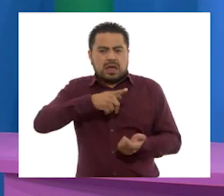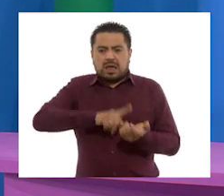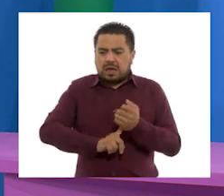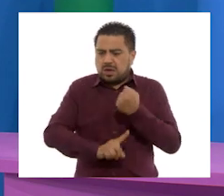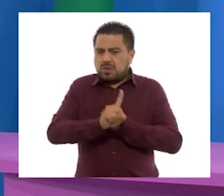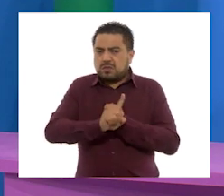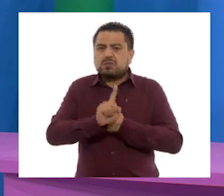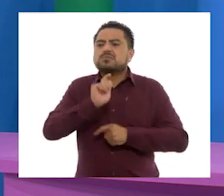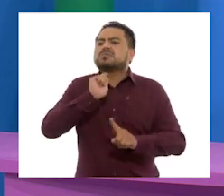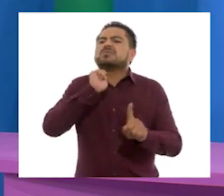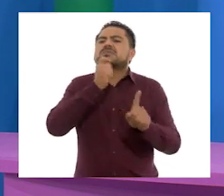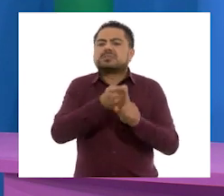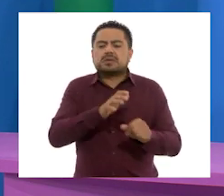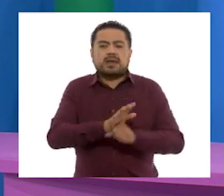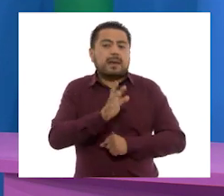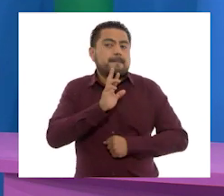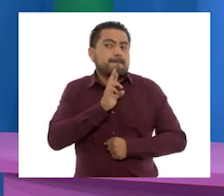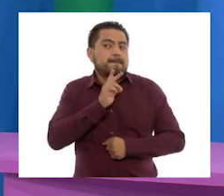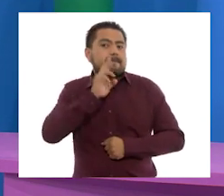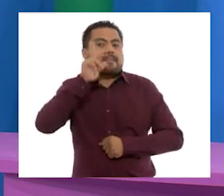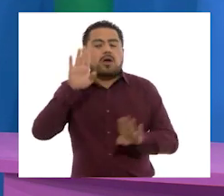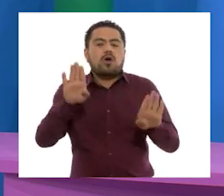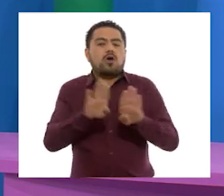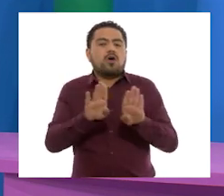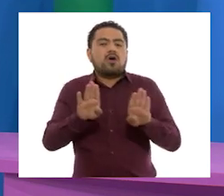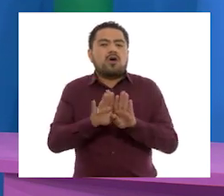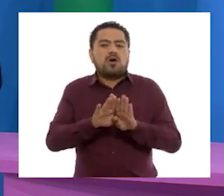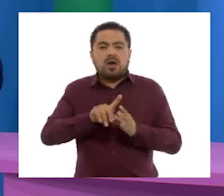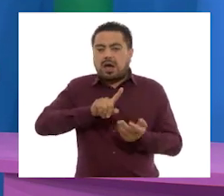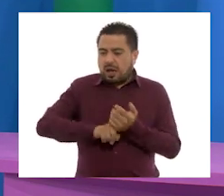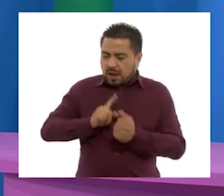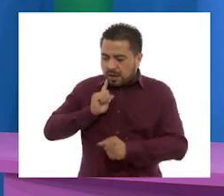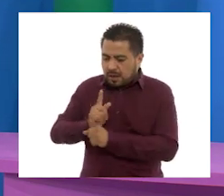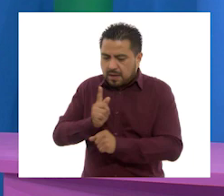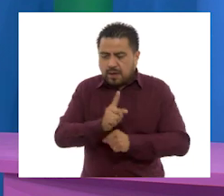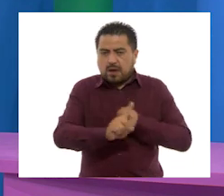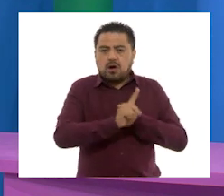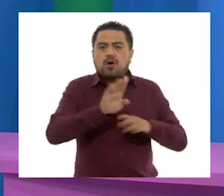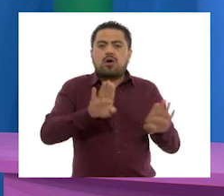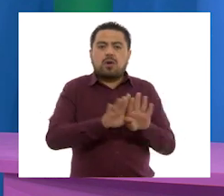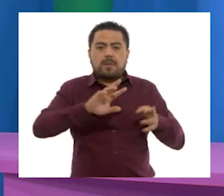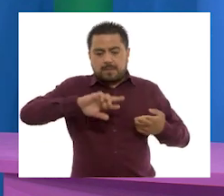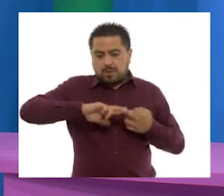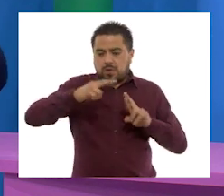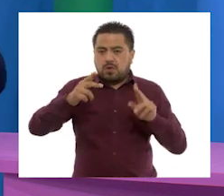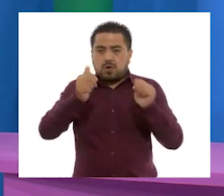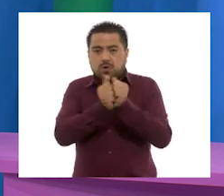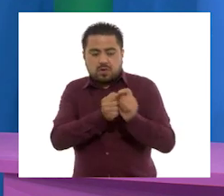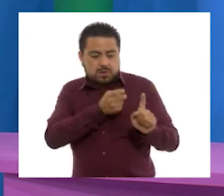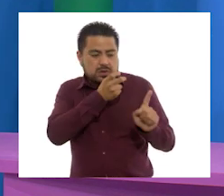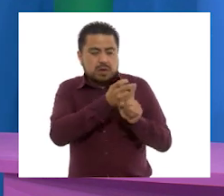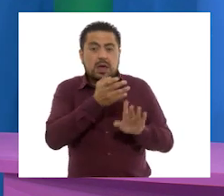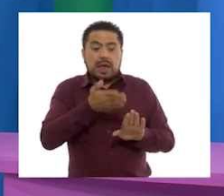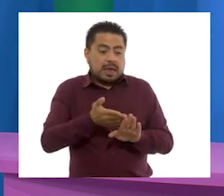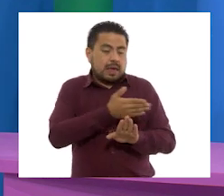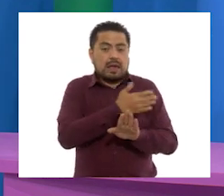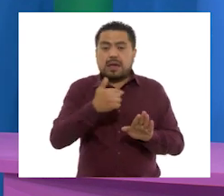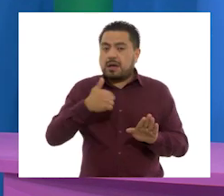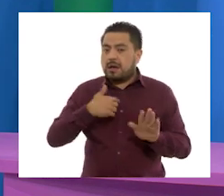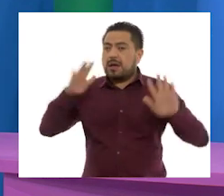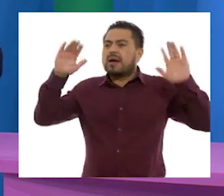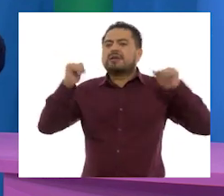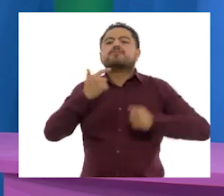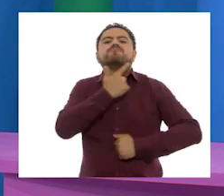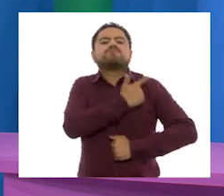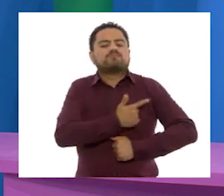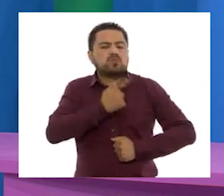conflictos, significa que mejoramos cómo vemos los conflictos y cómo relacionamos ante ellos. Antes de despedirnos, me